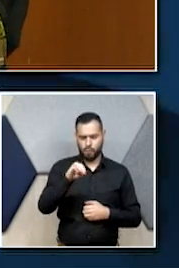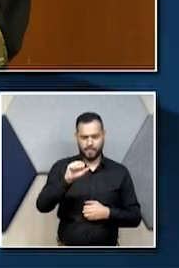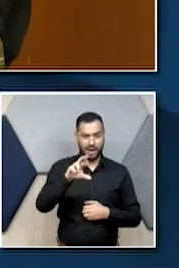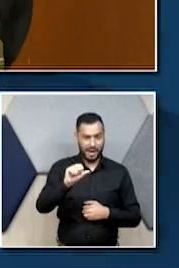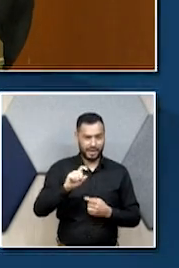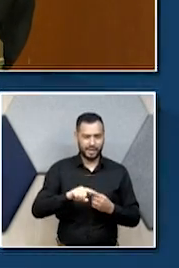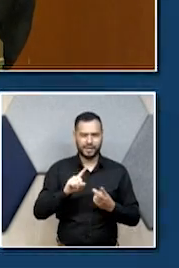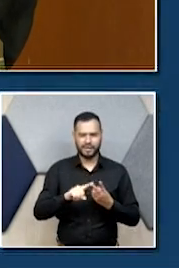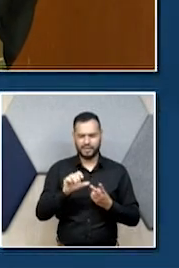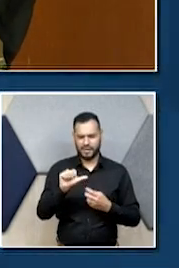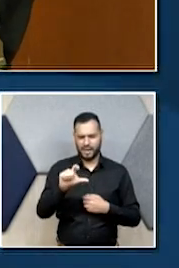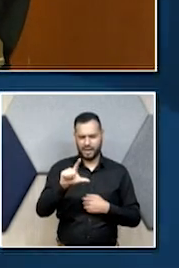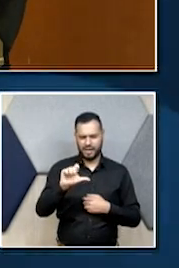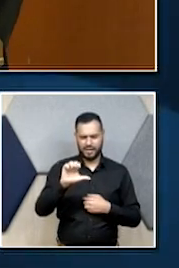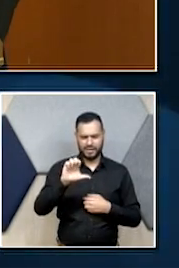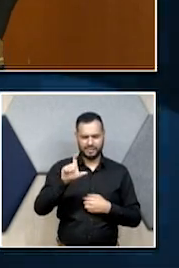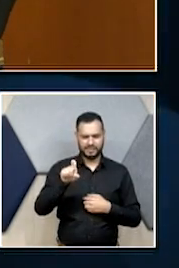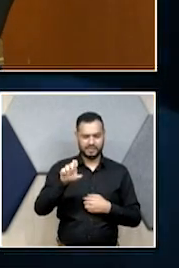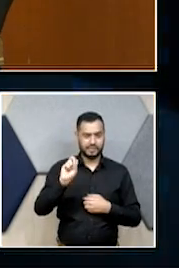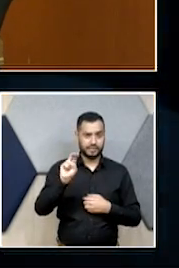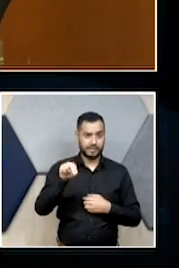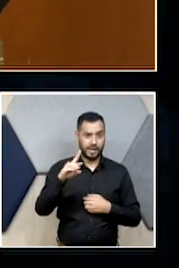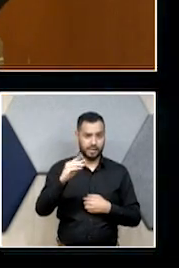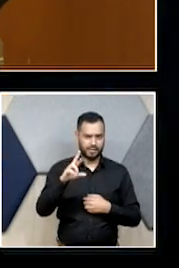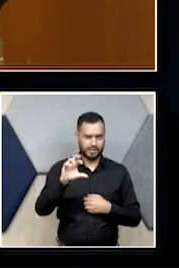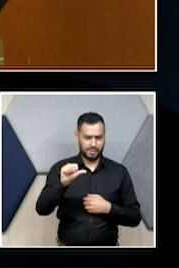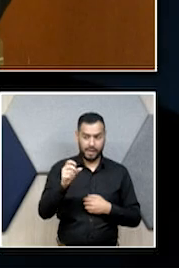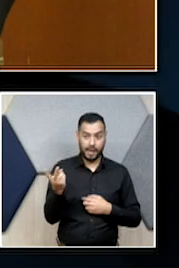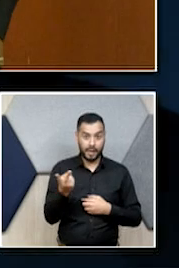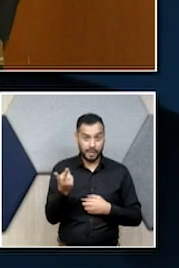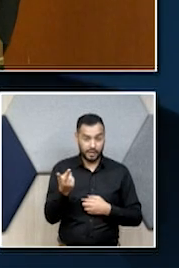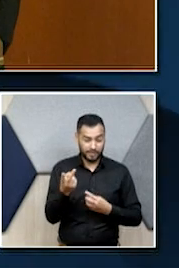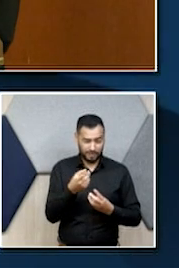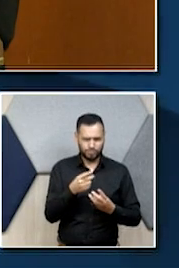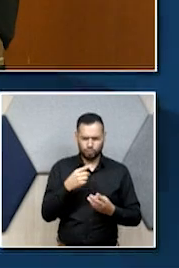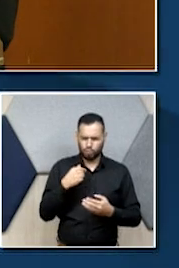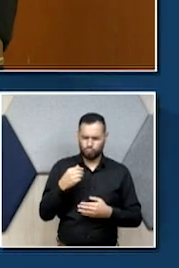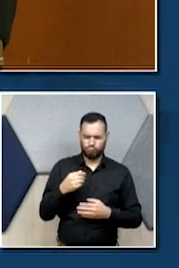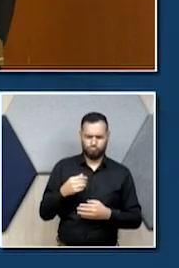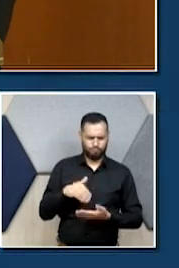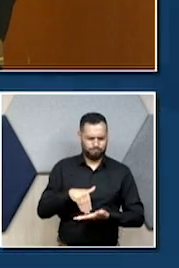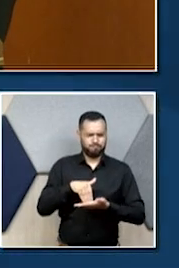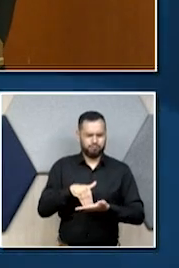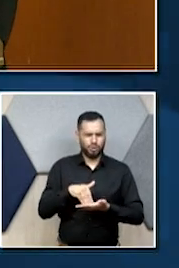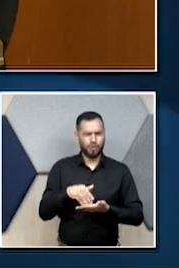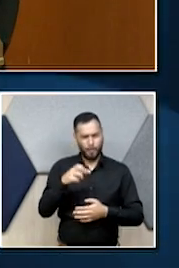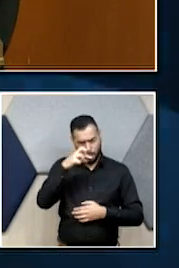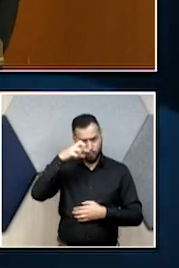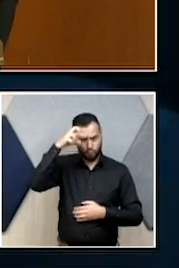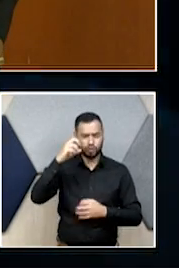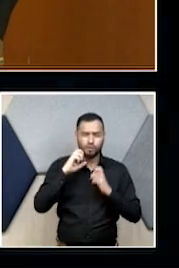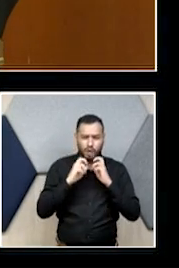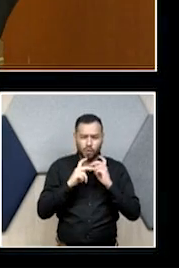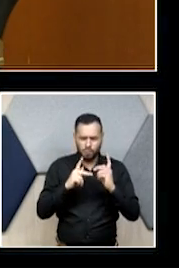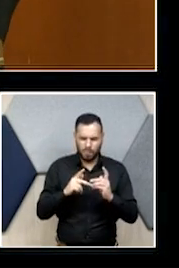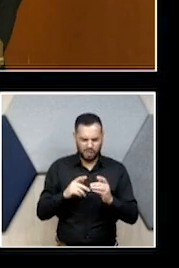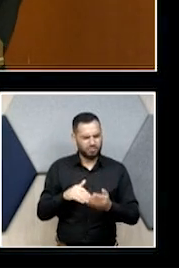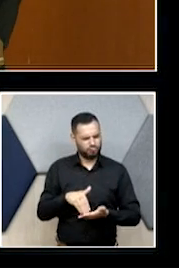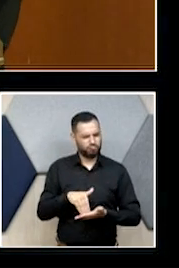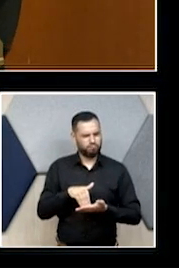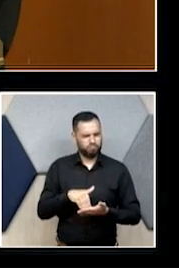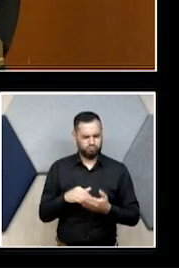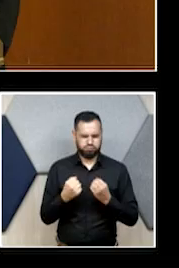Alexandra Sandoval, cuya firmeza y calidad profesional y humana han sentado las firmes bases de independencia,